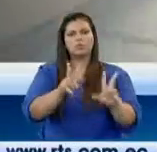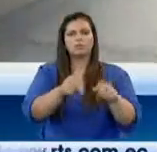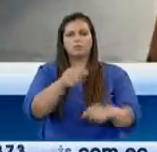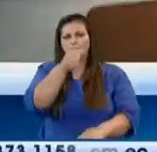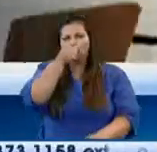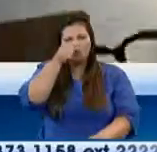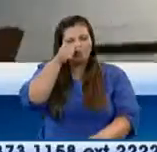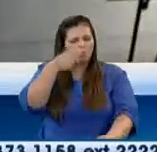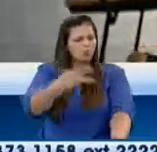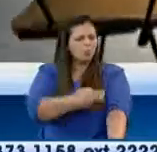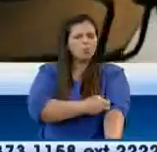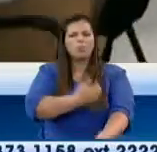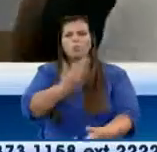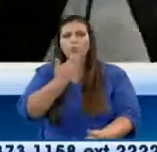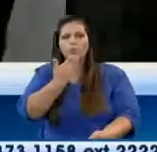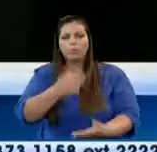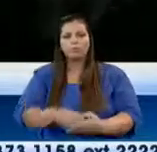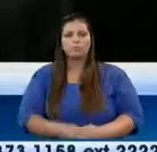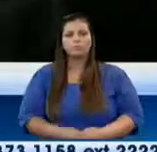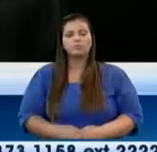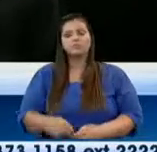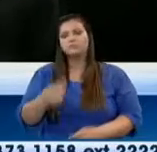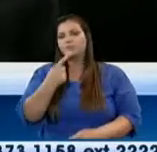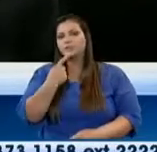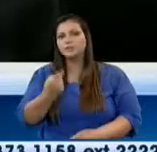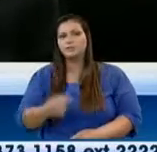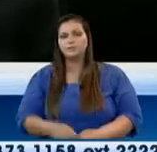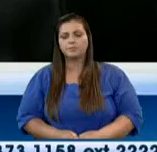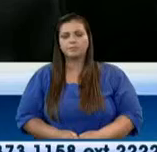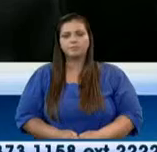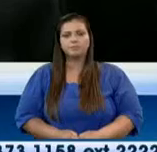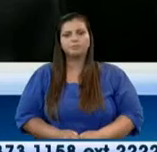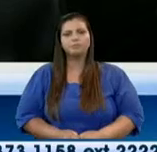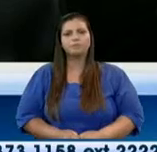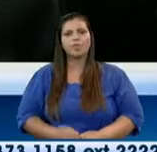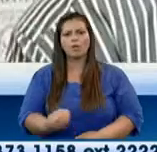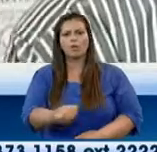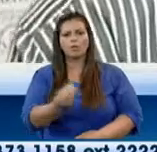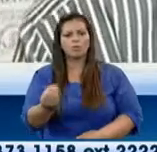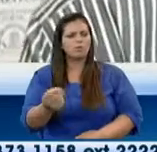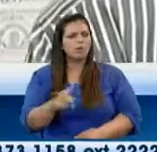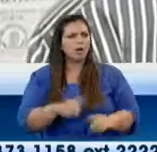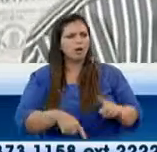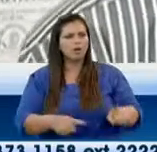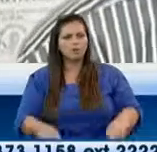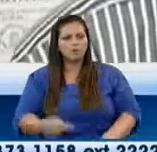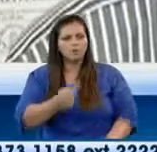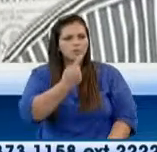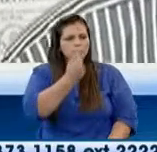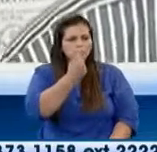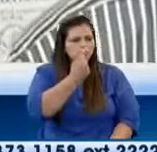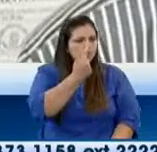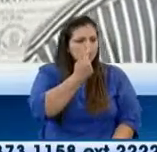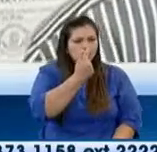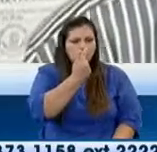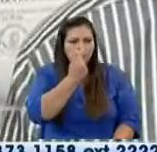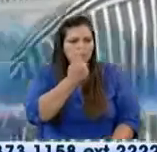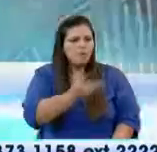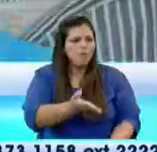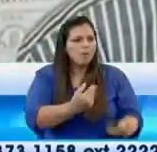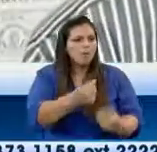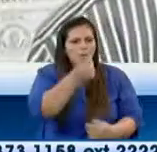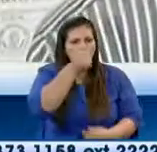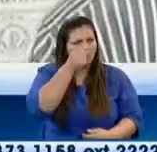ocurre no por curiosidad. Y cuando usted revisa qué hay atrás del consumo, llega realmente a que hay una familia descompuesta, un hogar disfuncional,